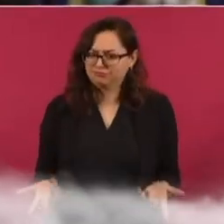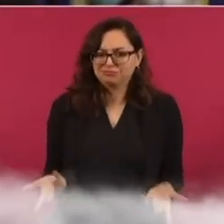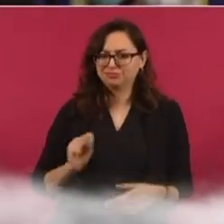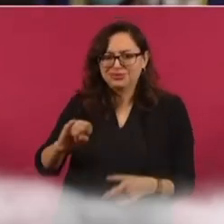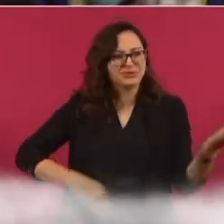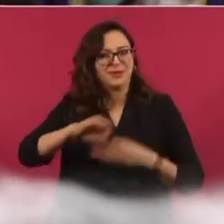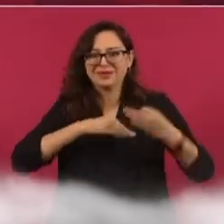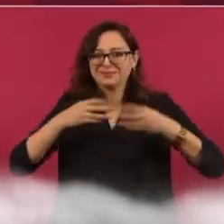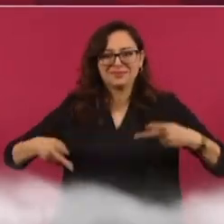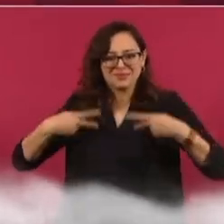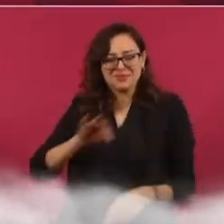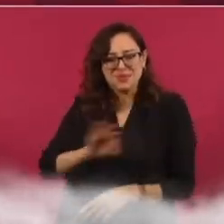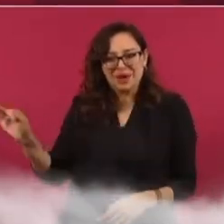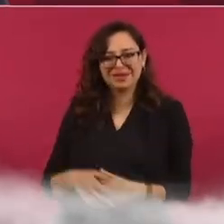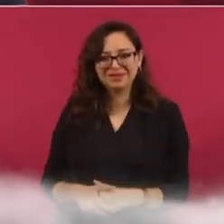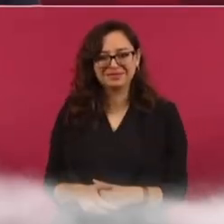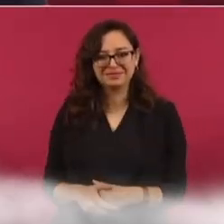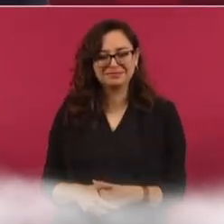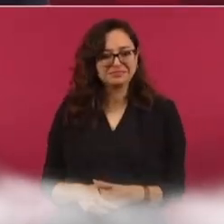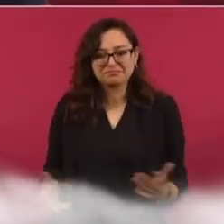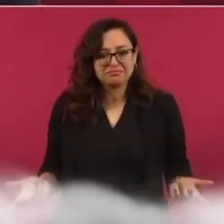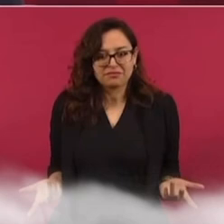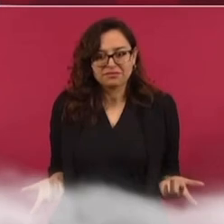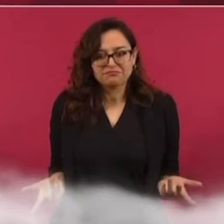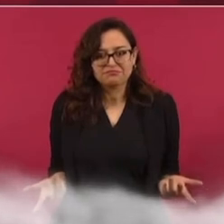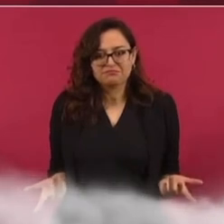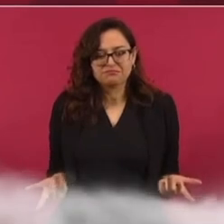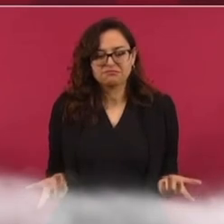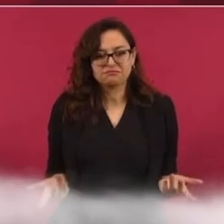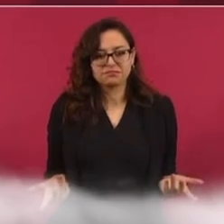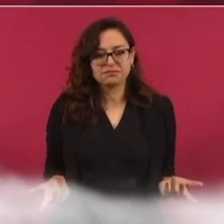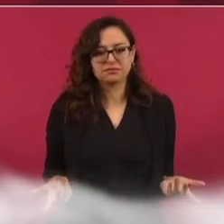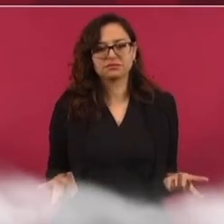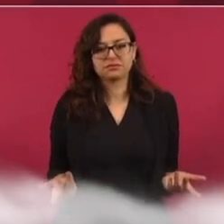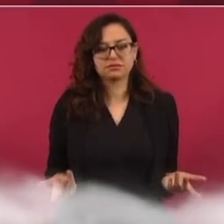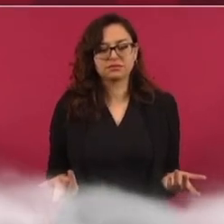oportunidad. Todos, inclusive sin acogerse, este es un asunto